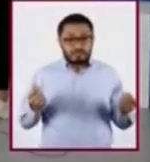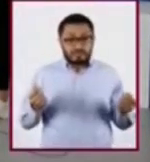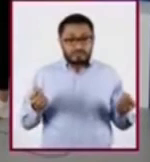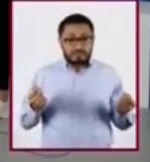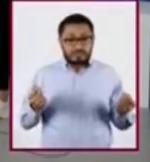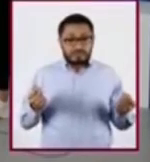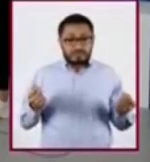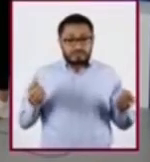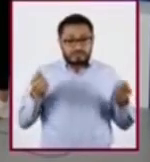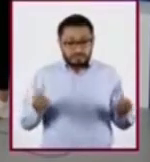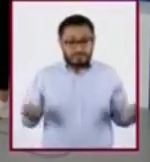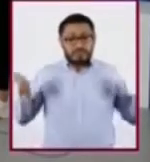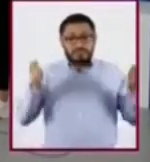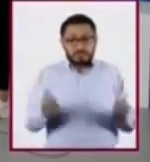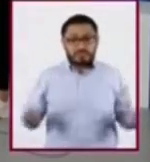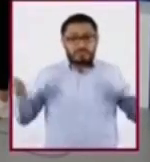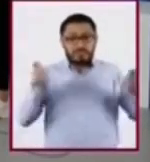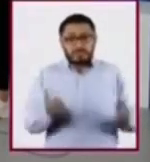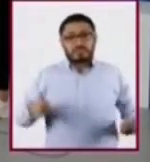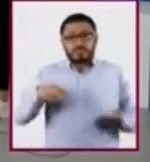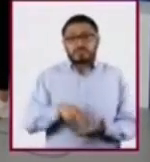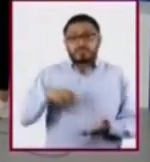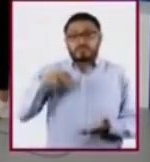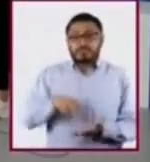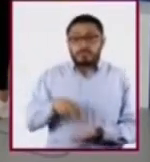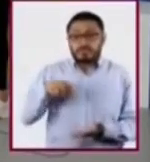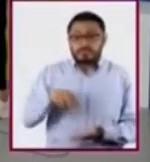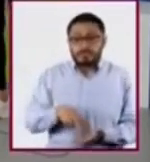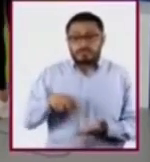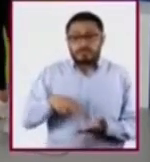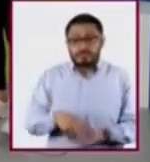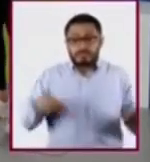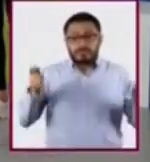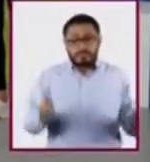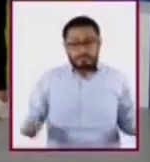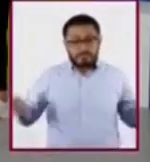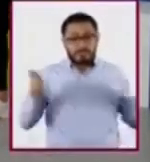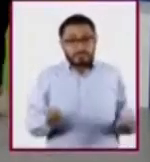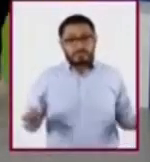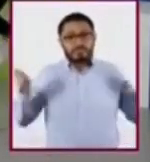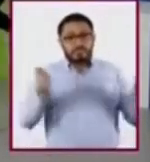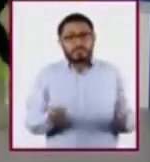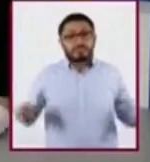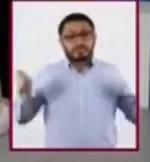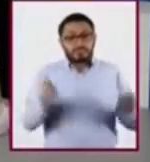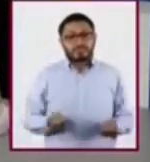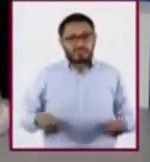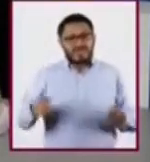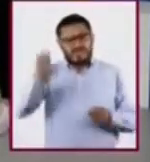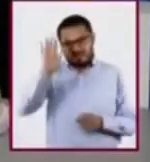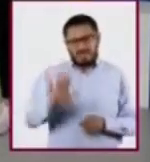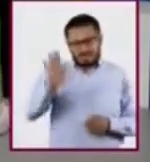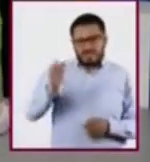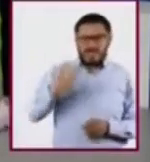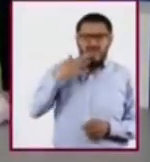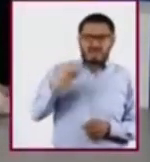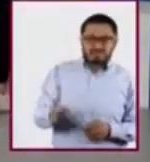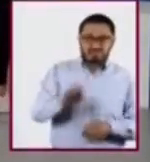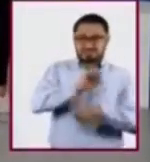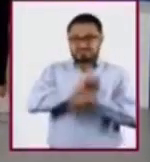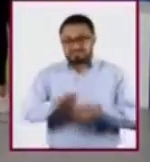así saltarla y de ayudar en el mayor número de saltos o el mayor número de veces. Como sencillito. Sí,